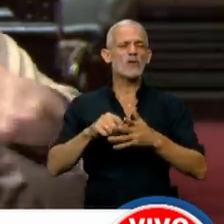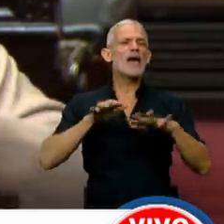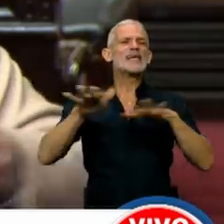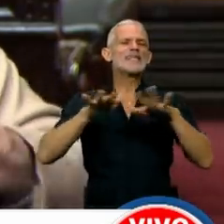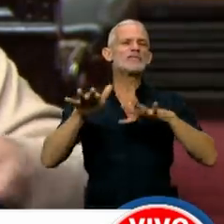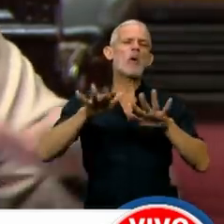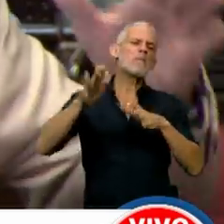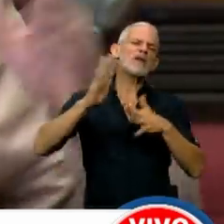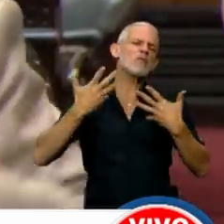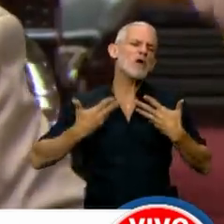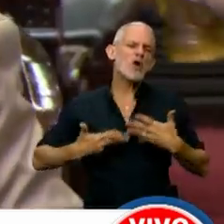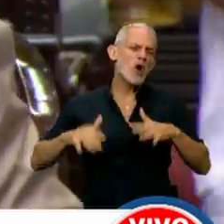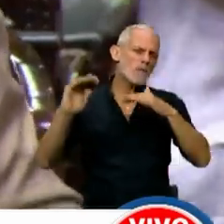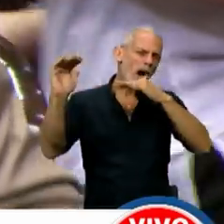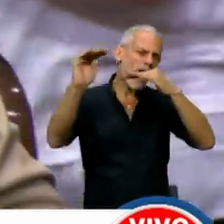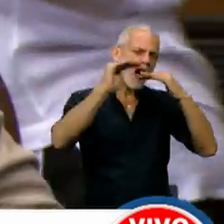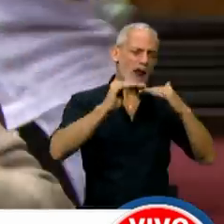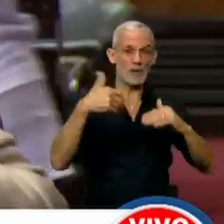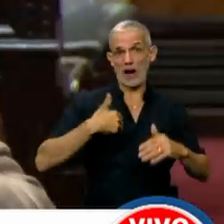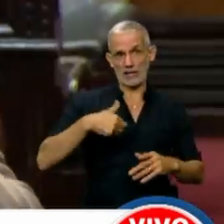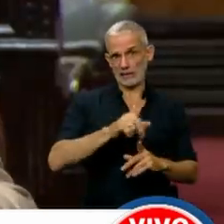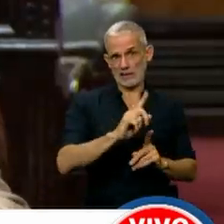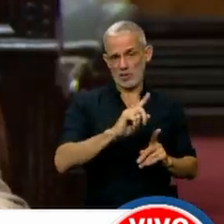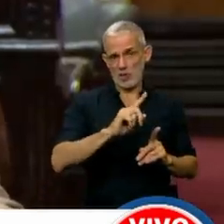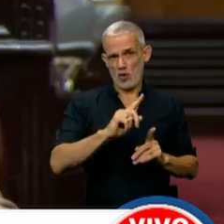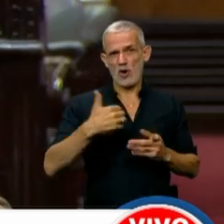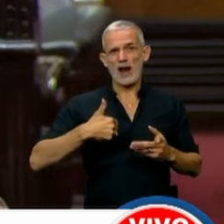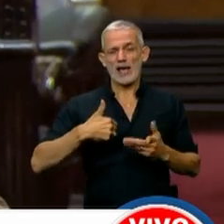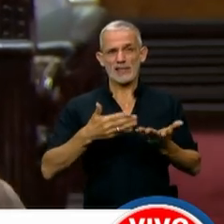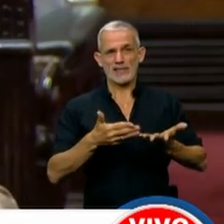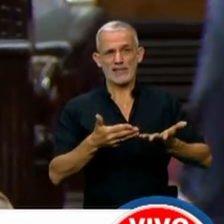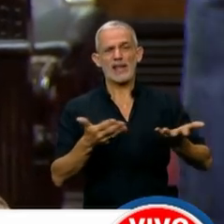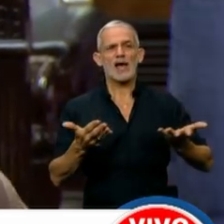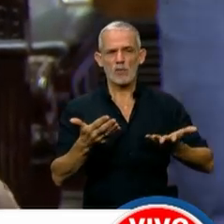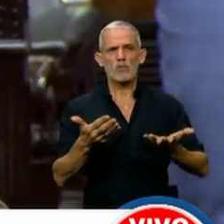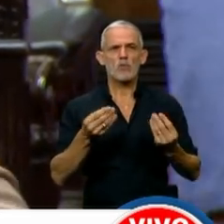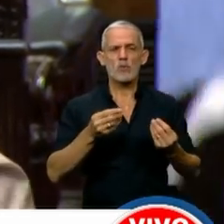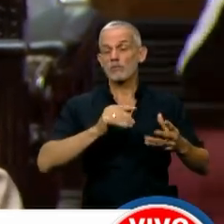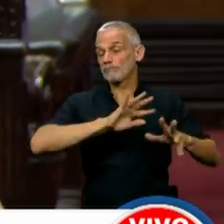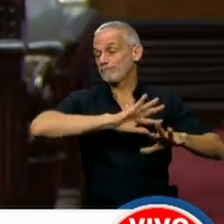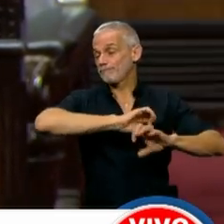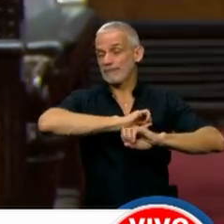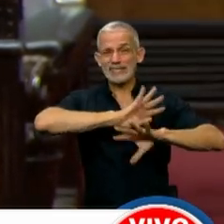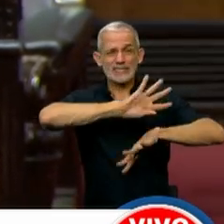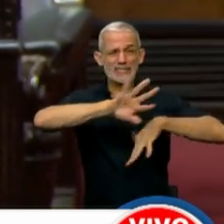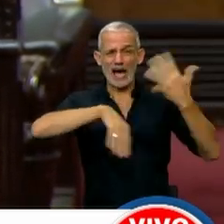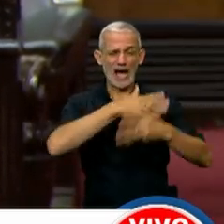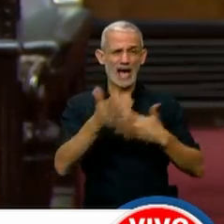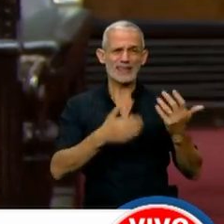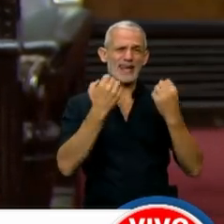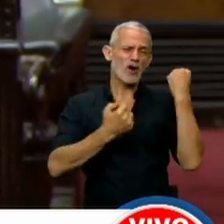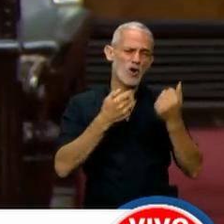situación más o menos normal pero nuestro osadía salía y un desastre económico